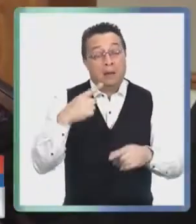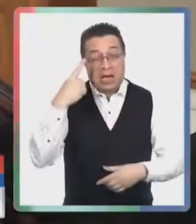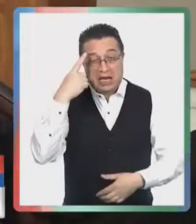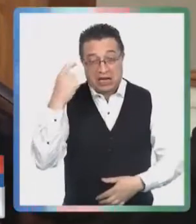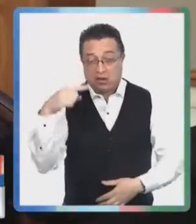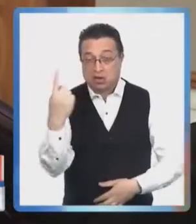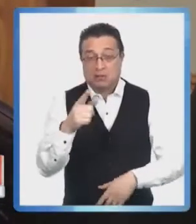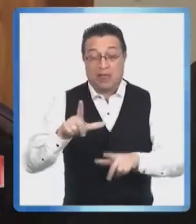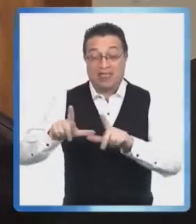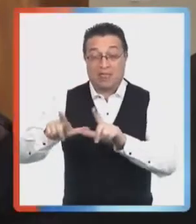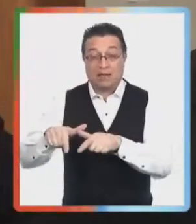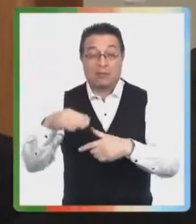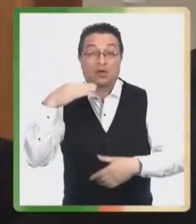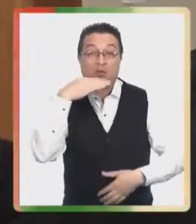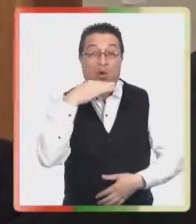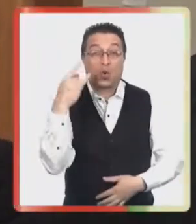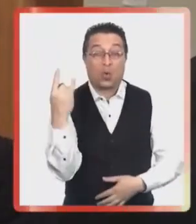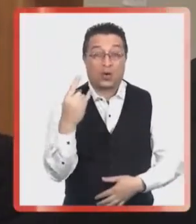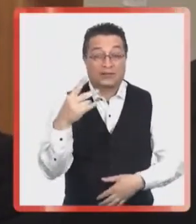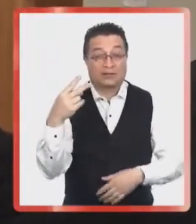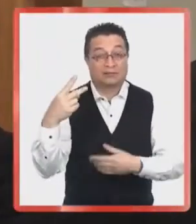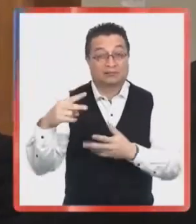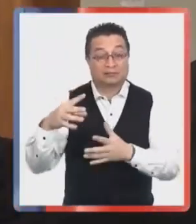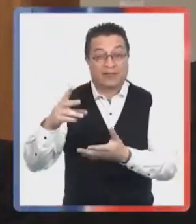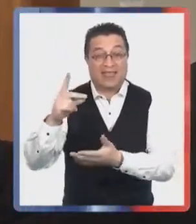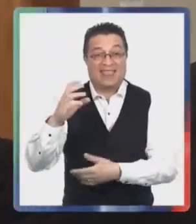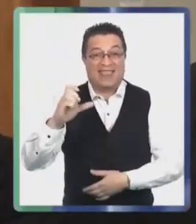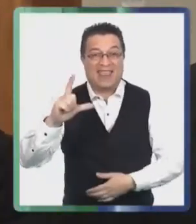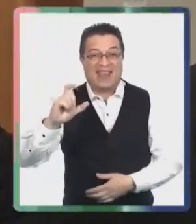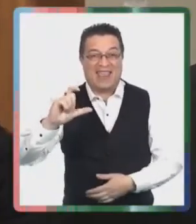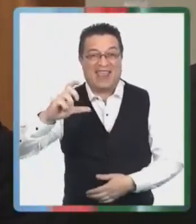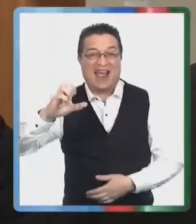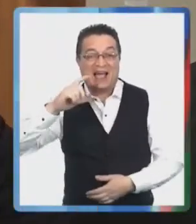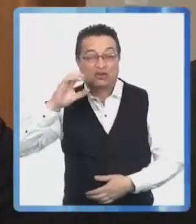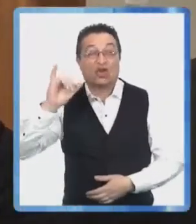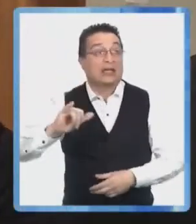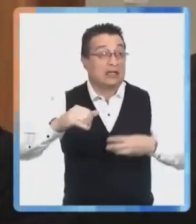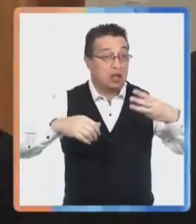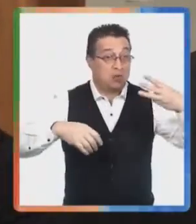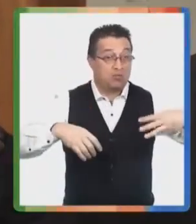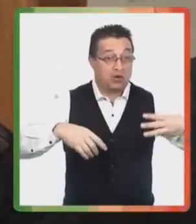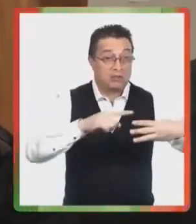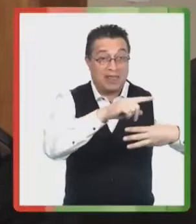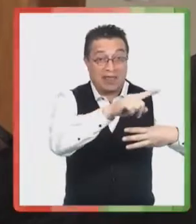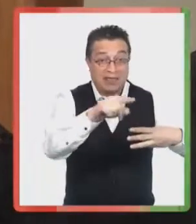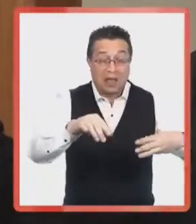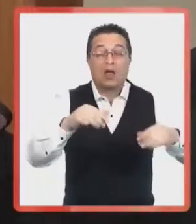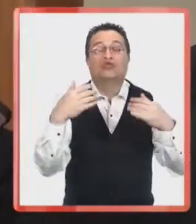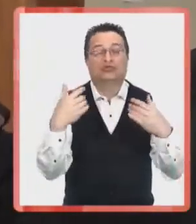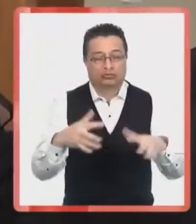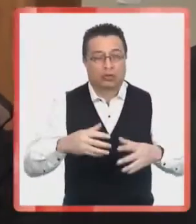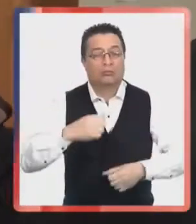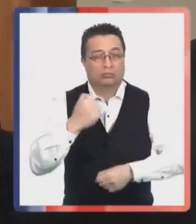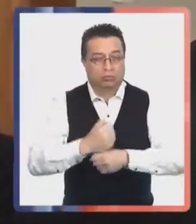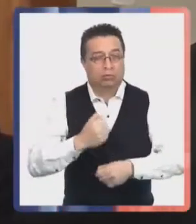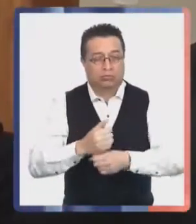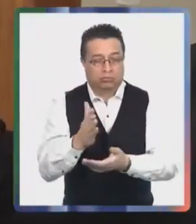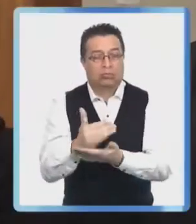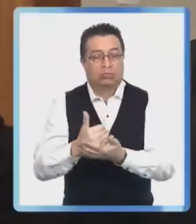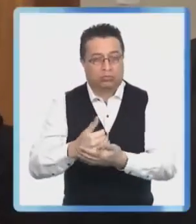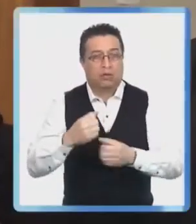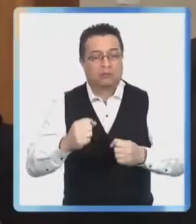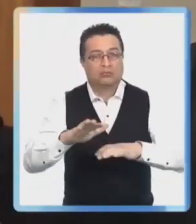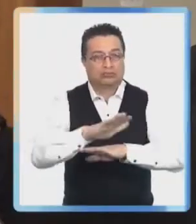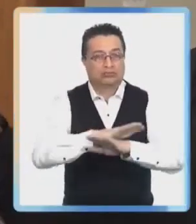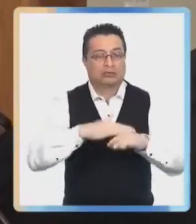creo que los departamentos de emergencia, tanto de la delegación como de las municipalidades, han